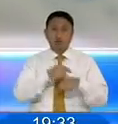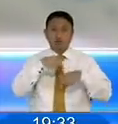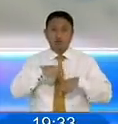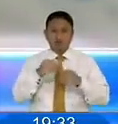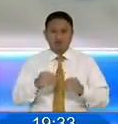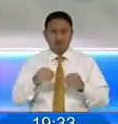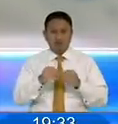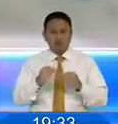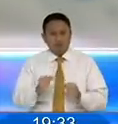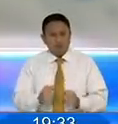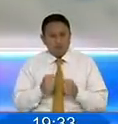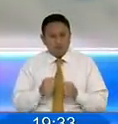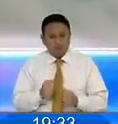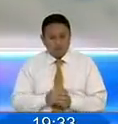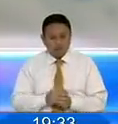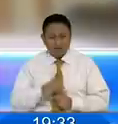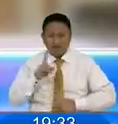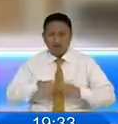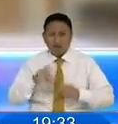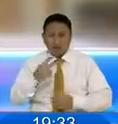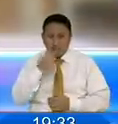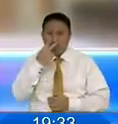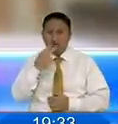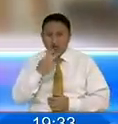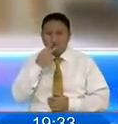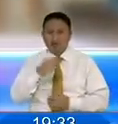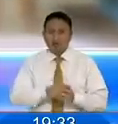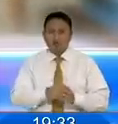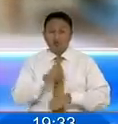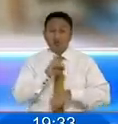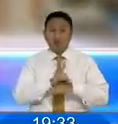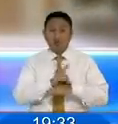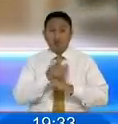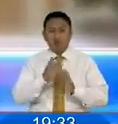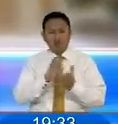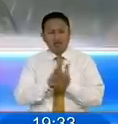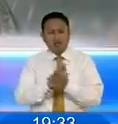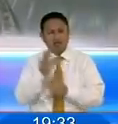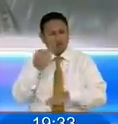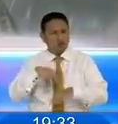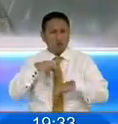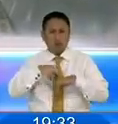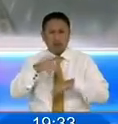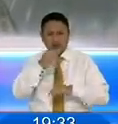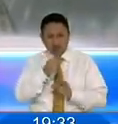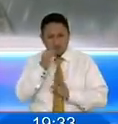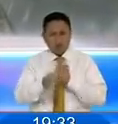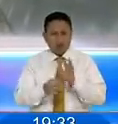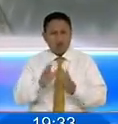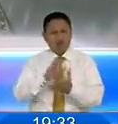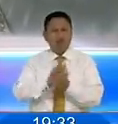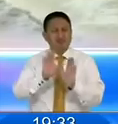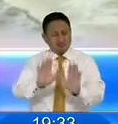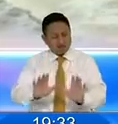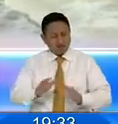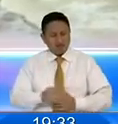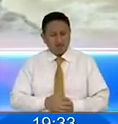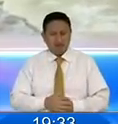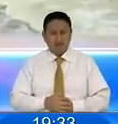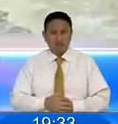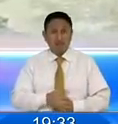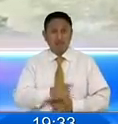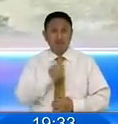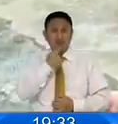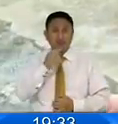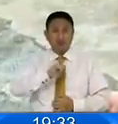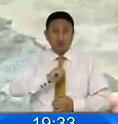complicaciones, casi no podía respirar y el doctor Stalin pedía calma, que es normal en pacientes COVID dichas reacciones. Y nos estaba diciendo que él